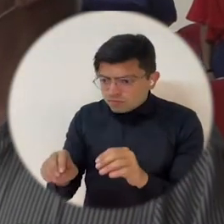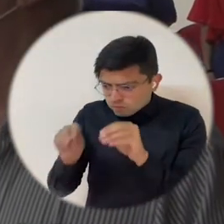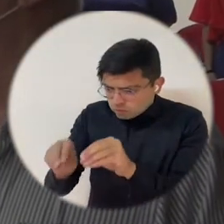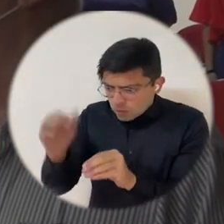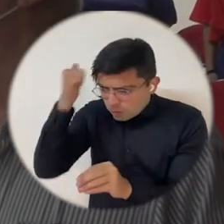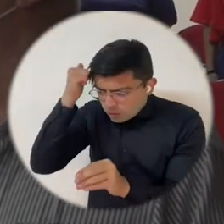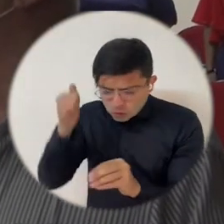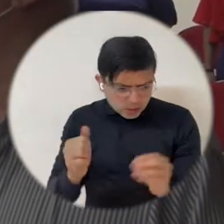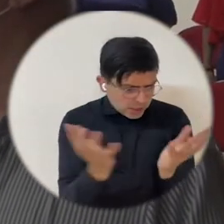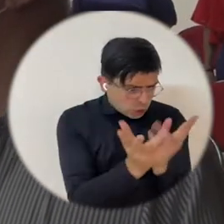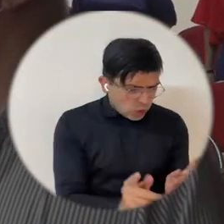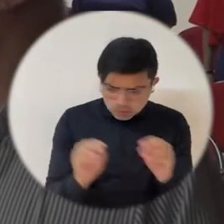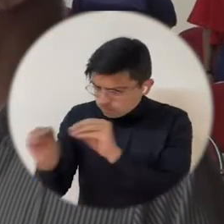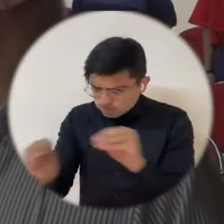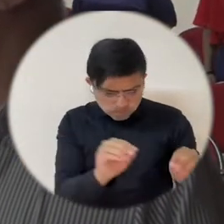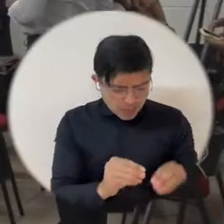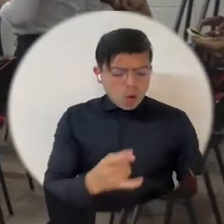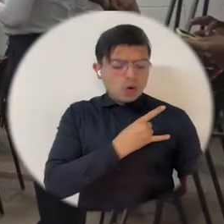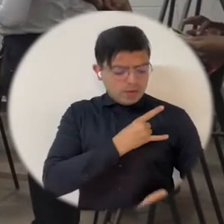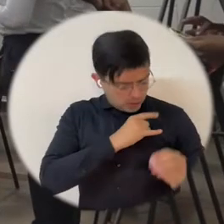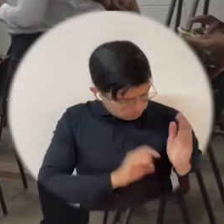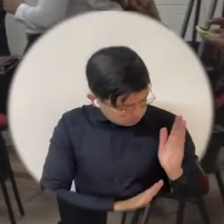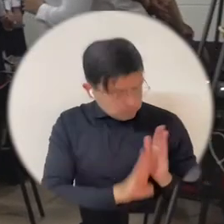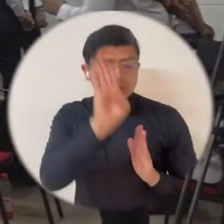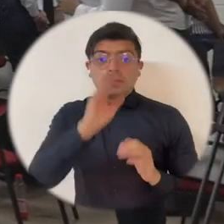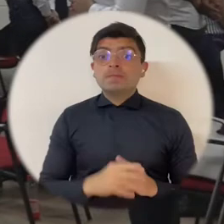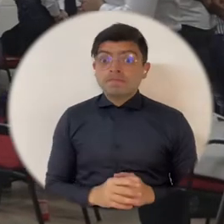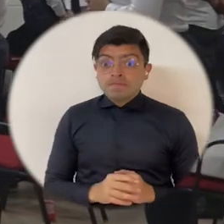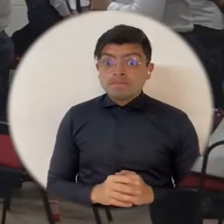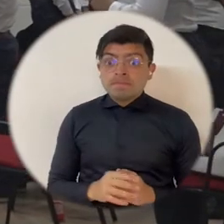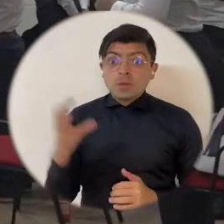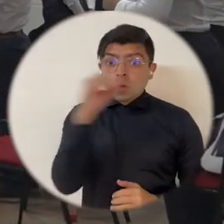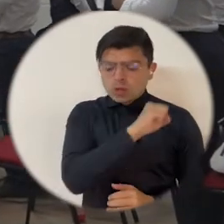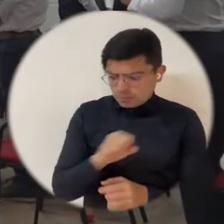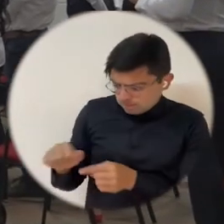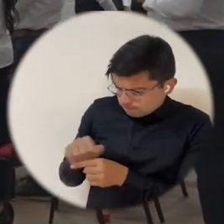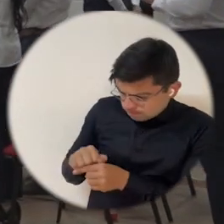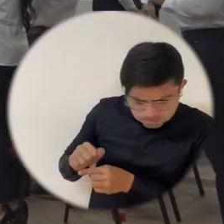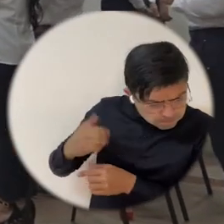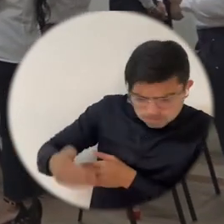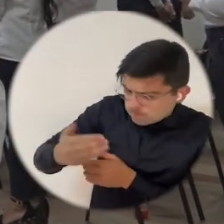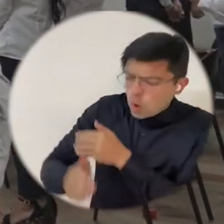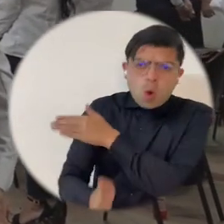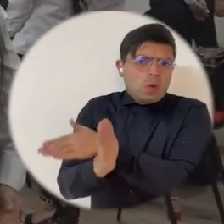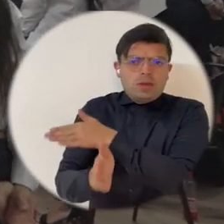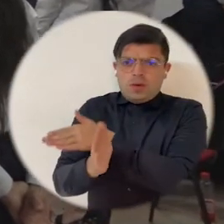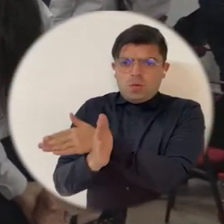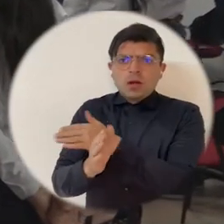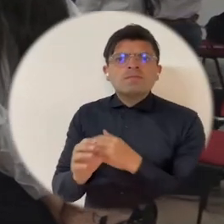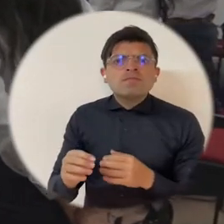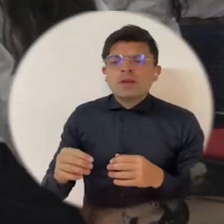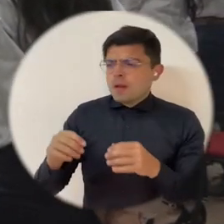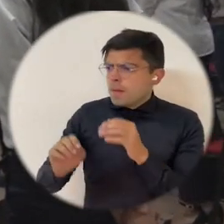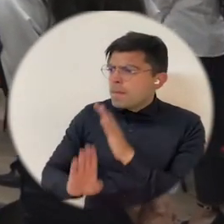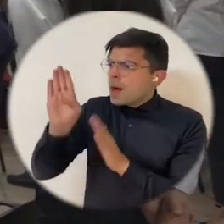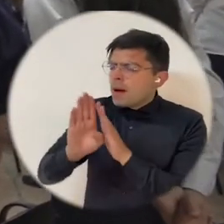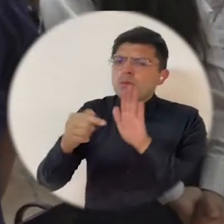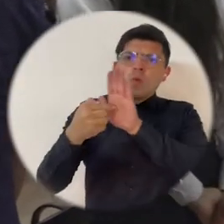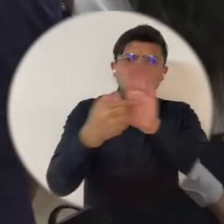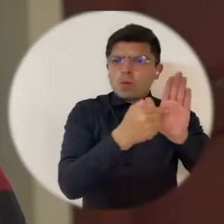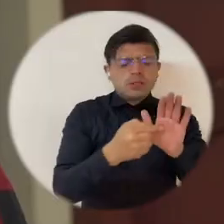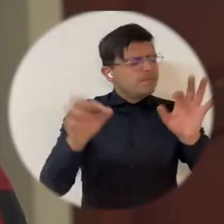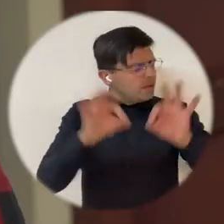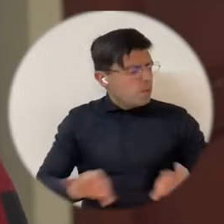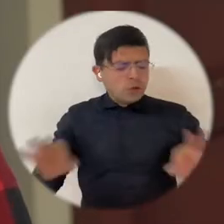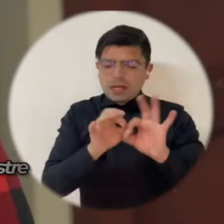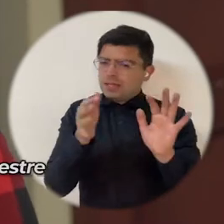nuestros educandos como de los docentes y de la propia universidad en sí. Esta práctica es necesaria hacerla, donde se muestran todos esos